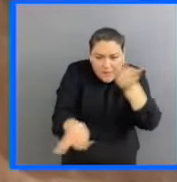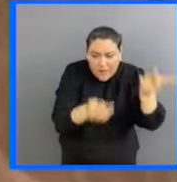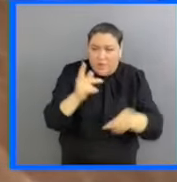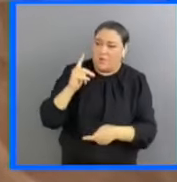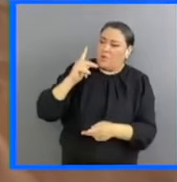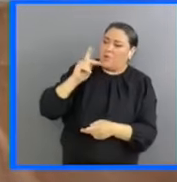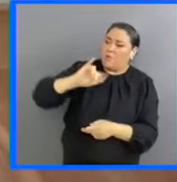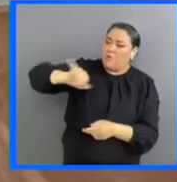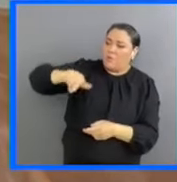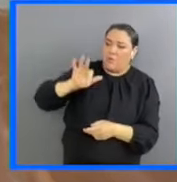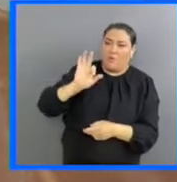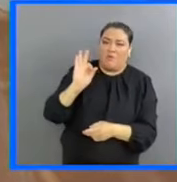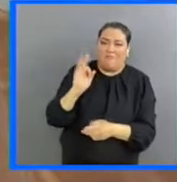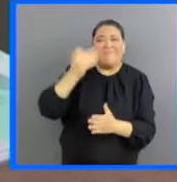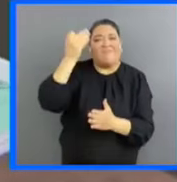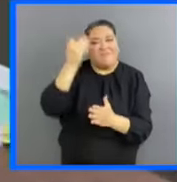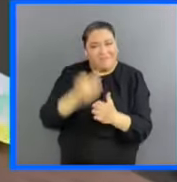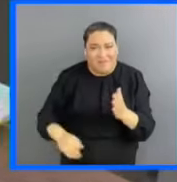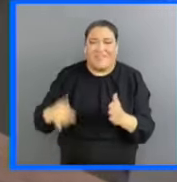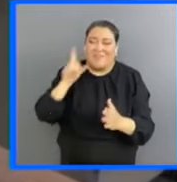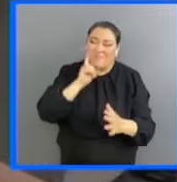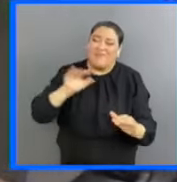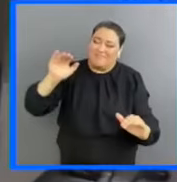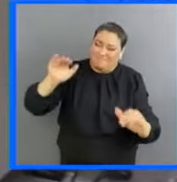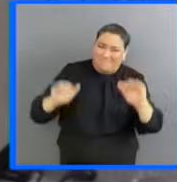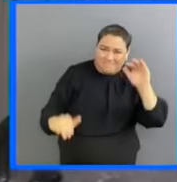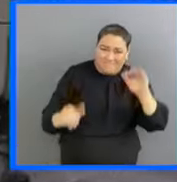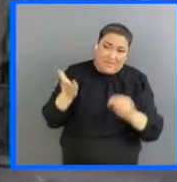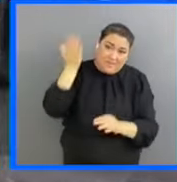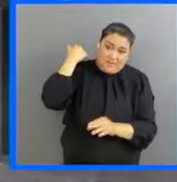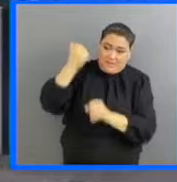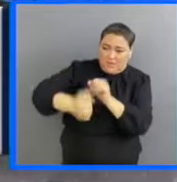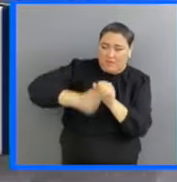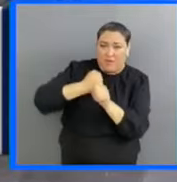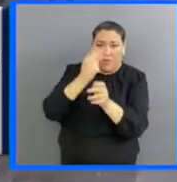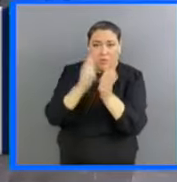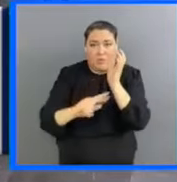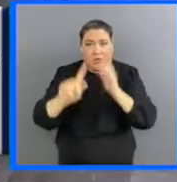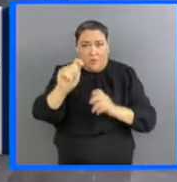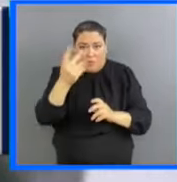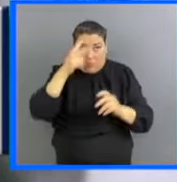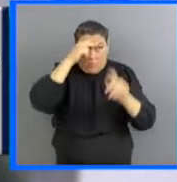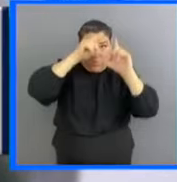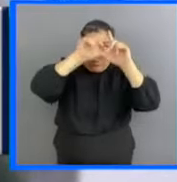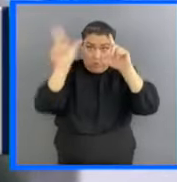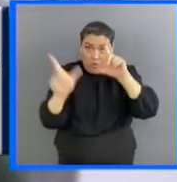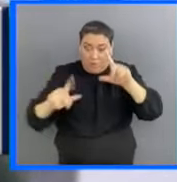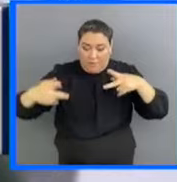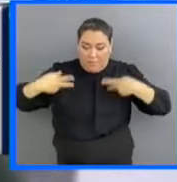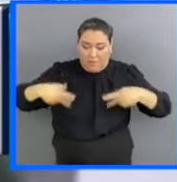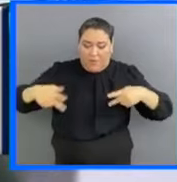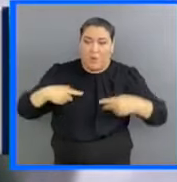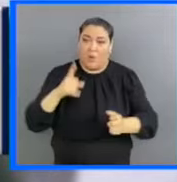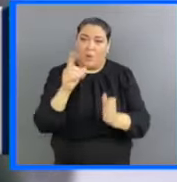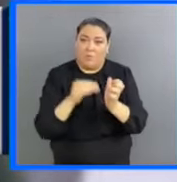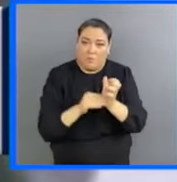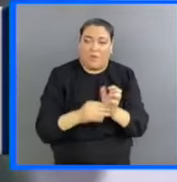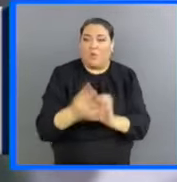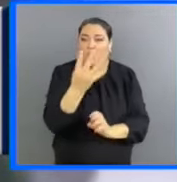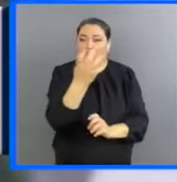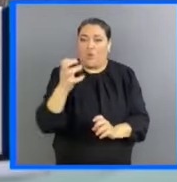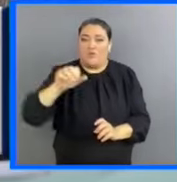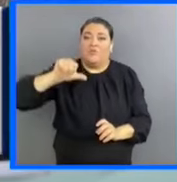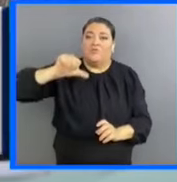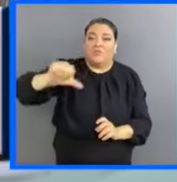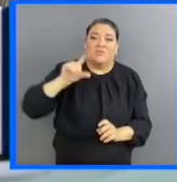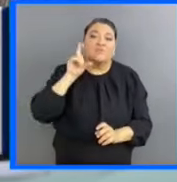una brecha de género. Al cierre del año pasado, a nivel nacional, se reportaron 1,416 personas magistradas, de